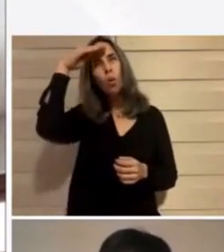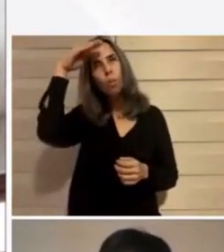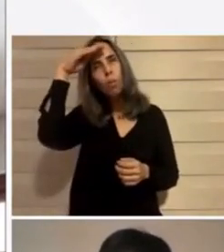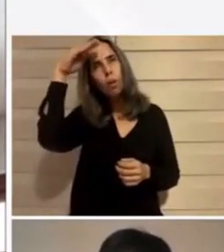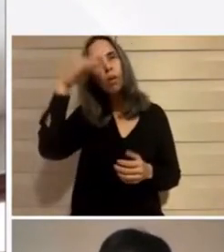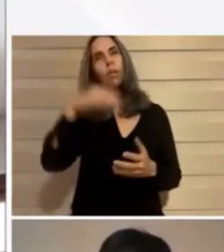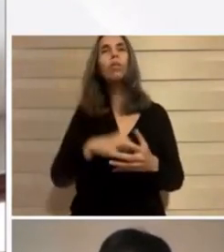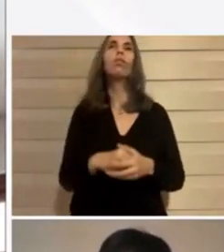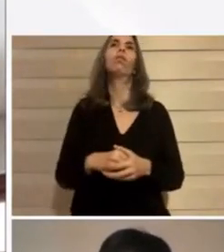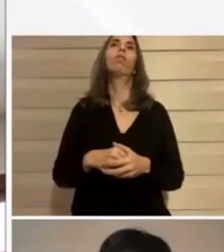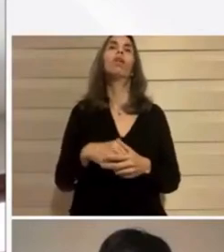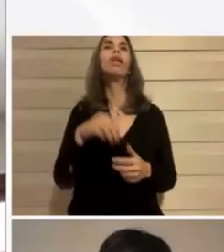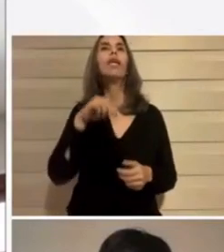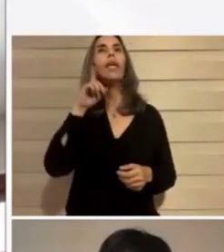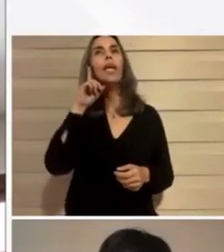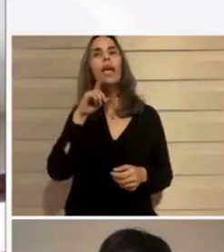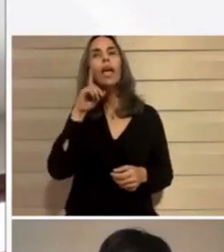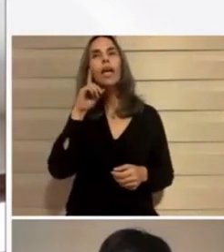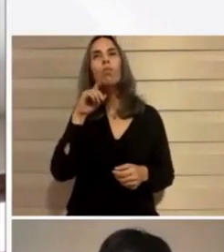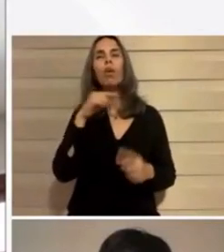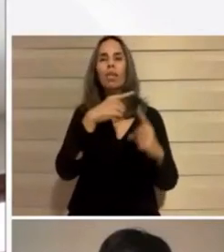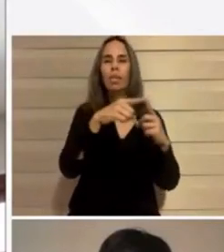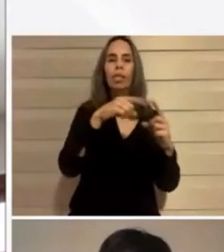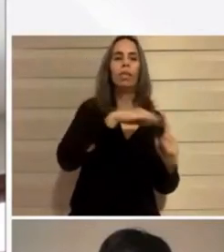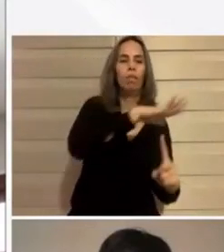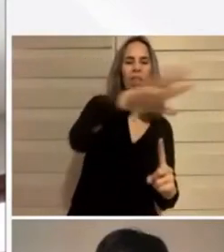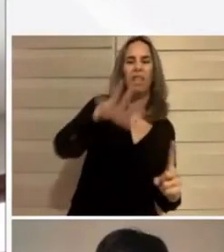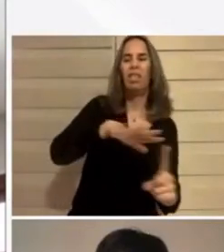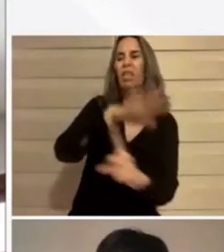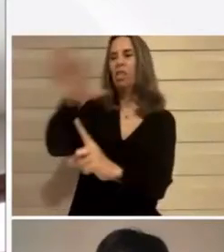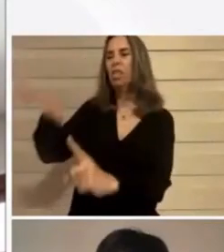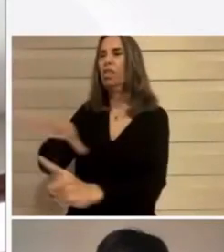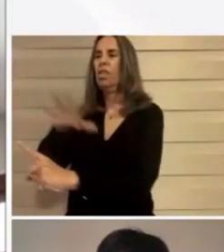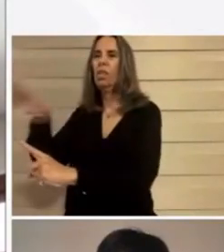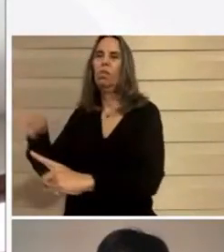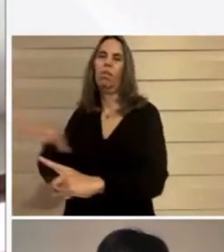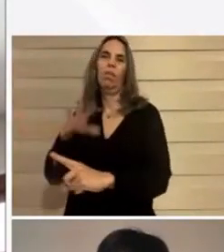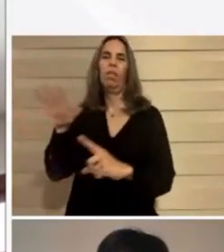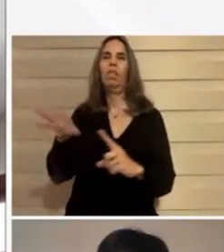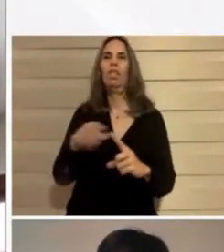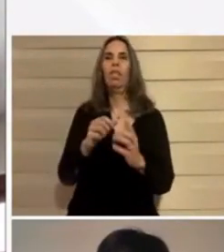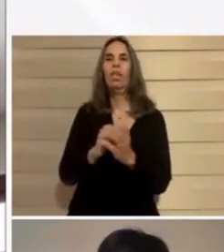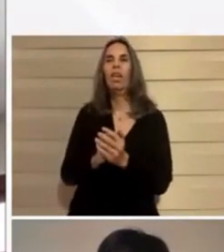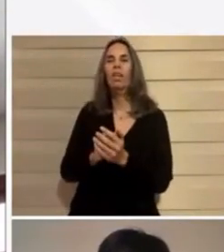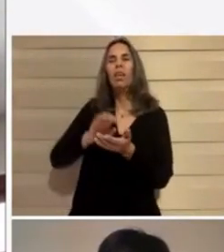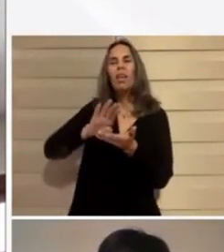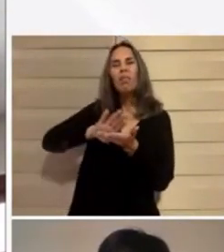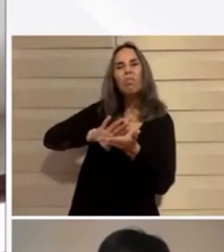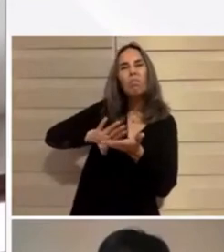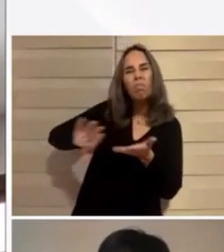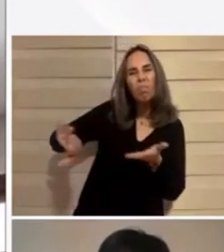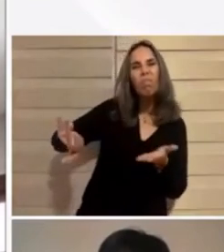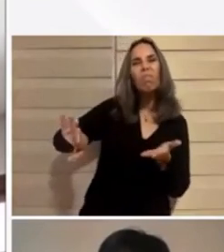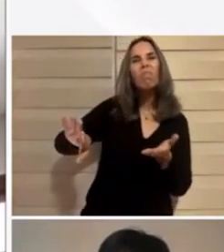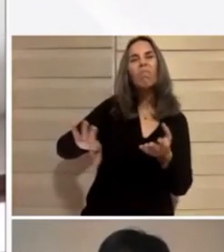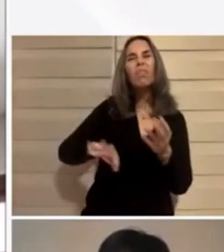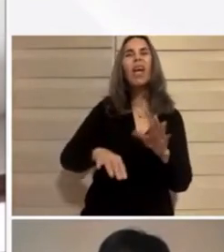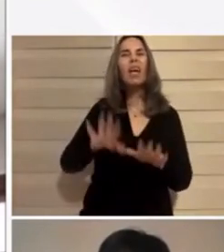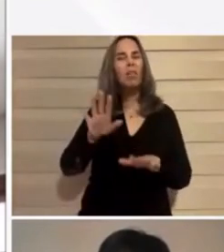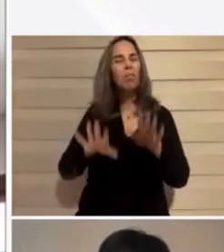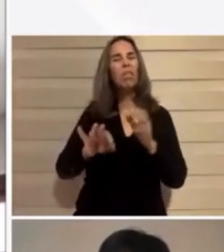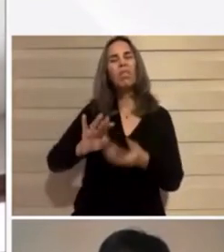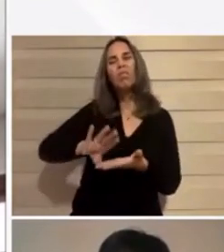desgraciadamente, en muchos ámbitos no somos animadas a perseguir nuestros sueños. Y como decía Lucina y como